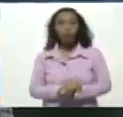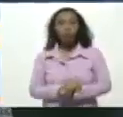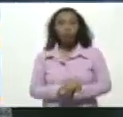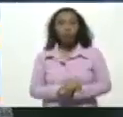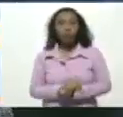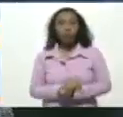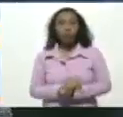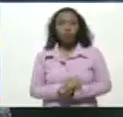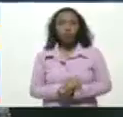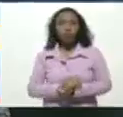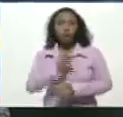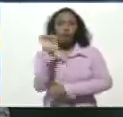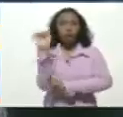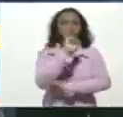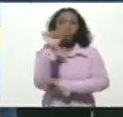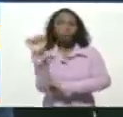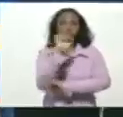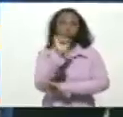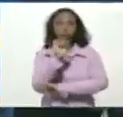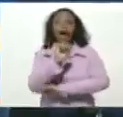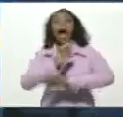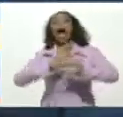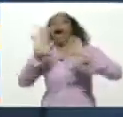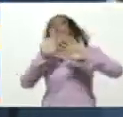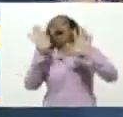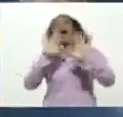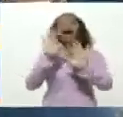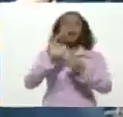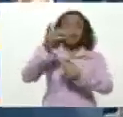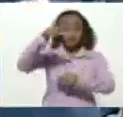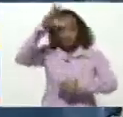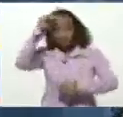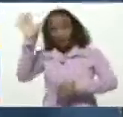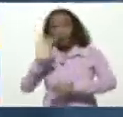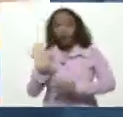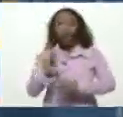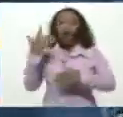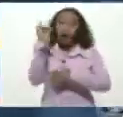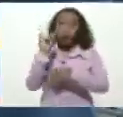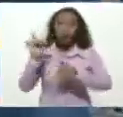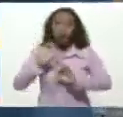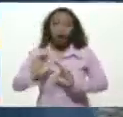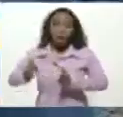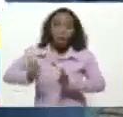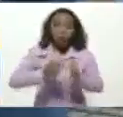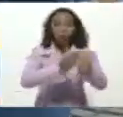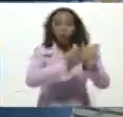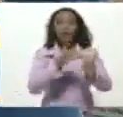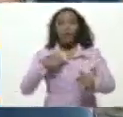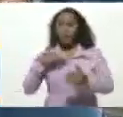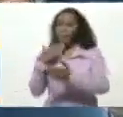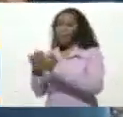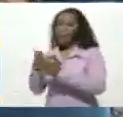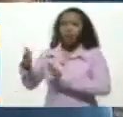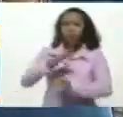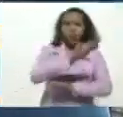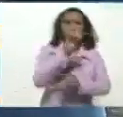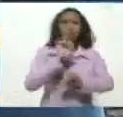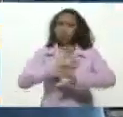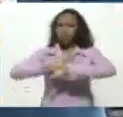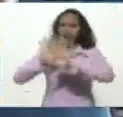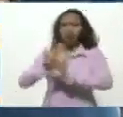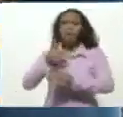Los ¡Ah, correcto! Porque vamos montaña... Tienes la carretera, yo pensaba que me estaban pidiendo la carretera. No, nosotros tenemos la carretera. Me